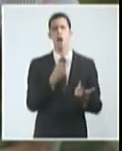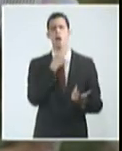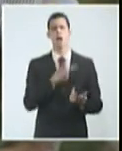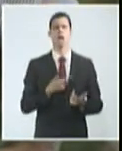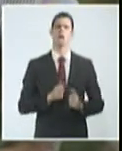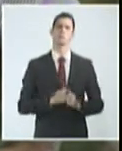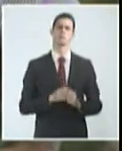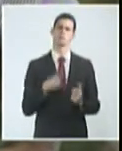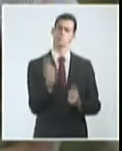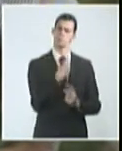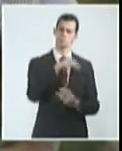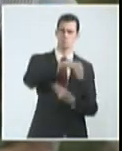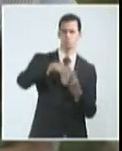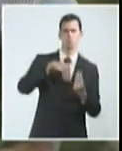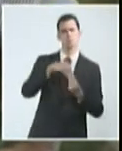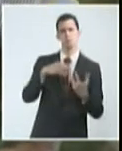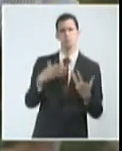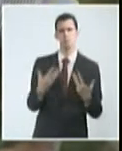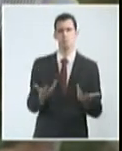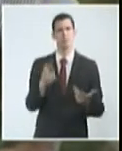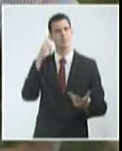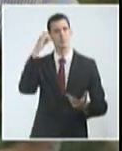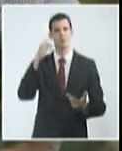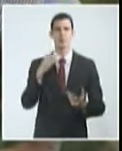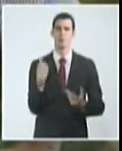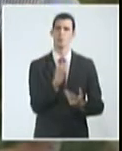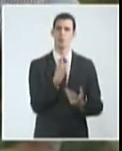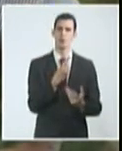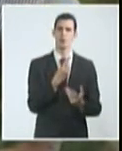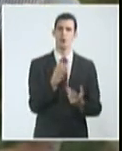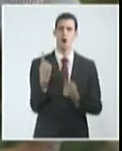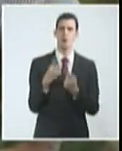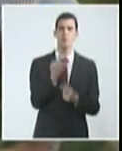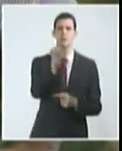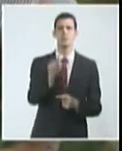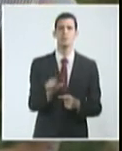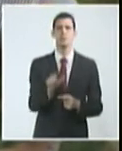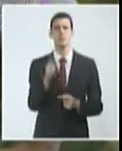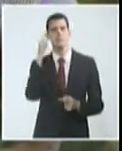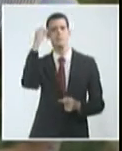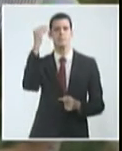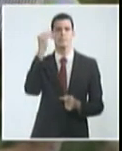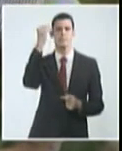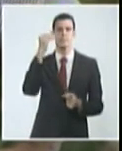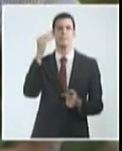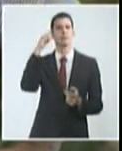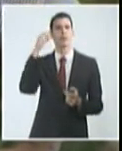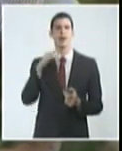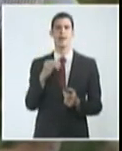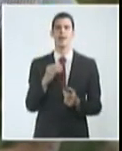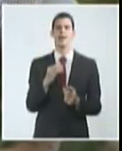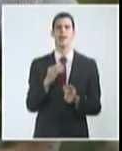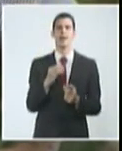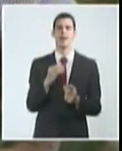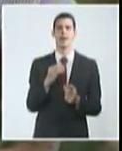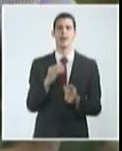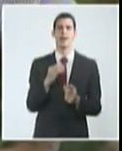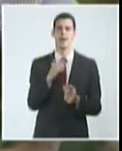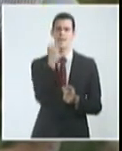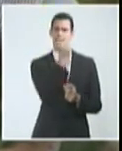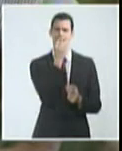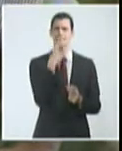hicimos en algunos de los planteamientos del ordenamiento que estaban relacionados con la producción agropecuaria, y